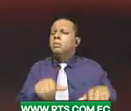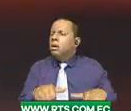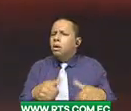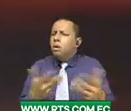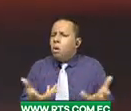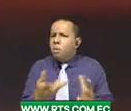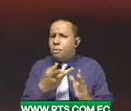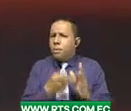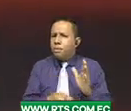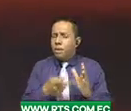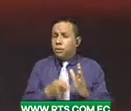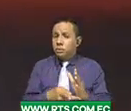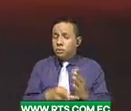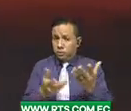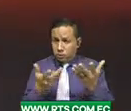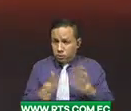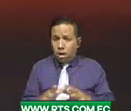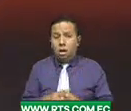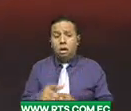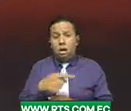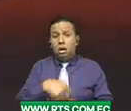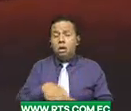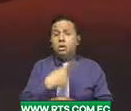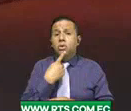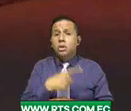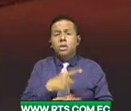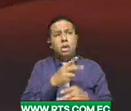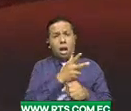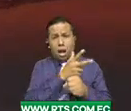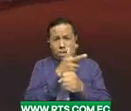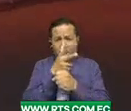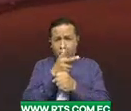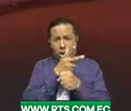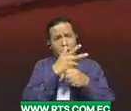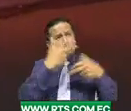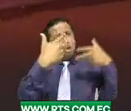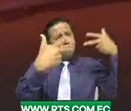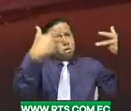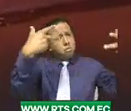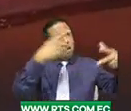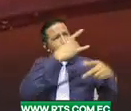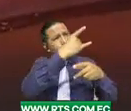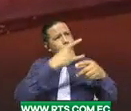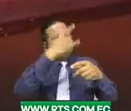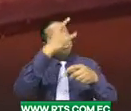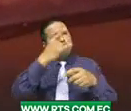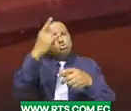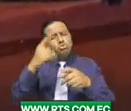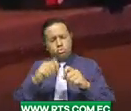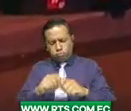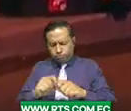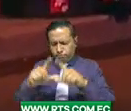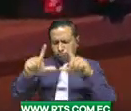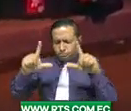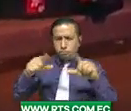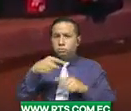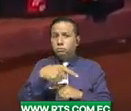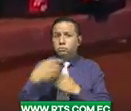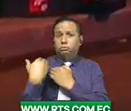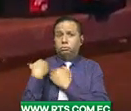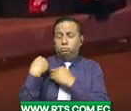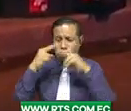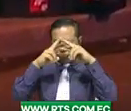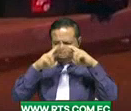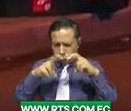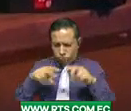que ocurrió. Se están guiando también con las cámaras de seguridad de la zona y obviamente en las próximas emisiones de La Noticia